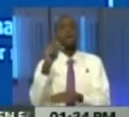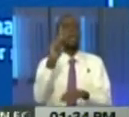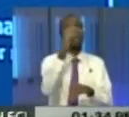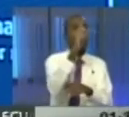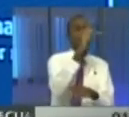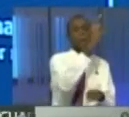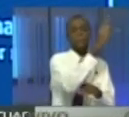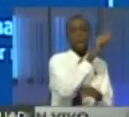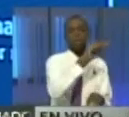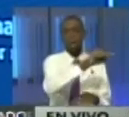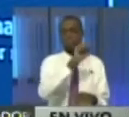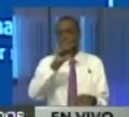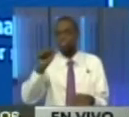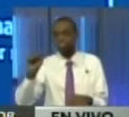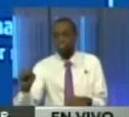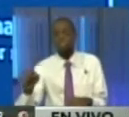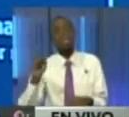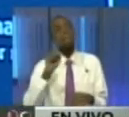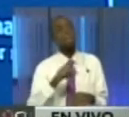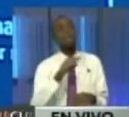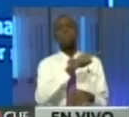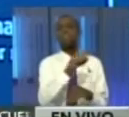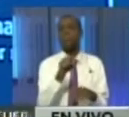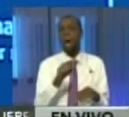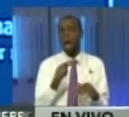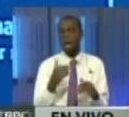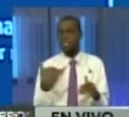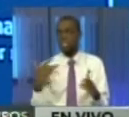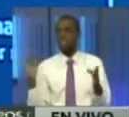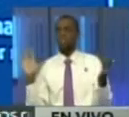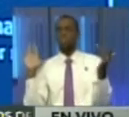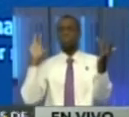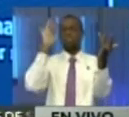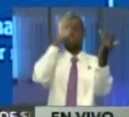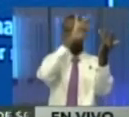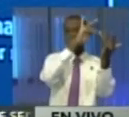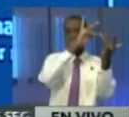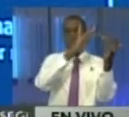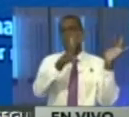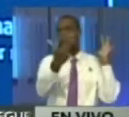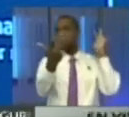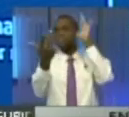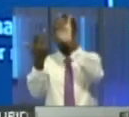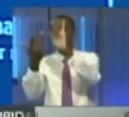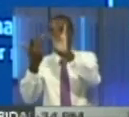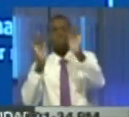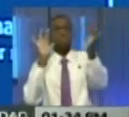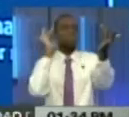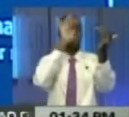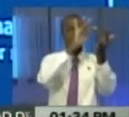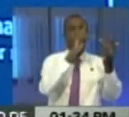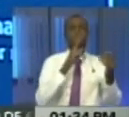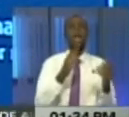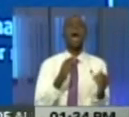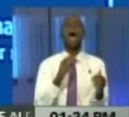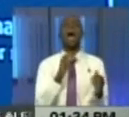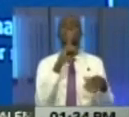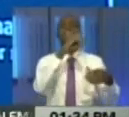estudio de factibilidad para la transmisión de datos, porque eso es algo que también necesitamos hacer para